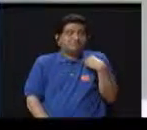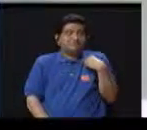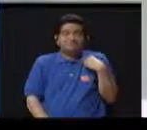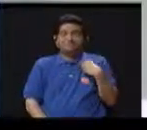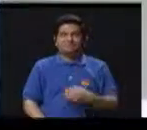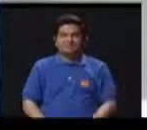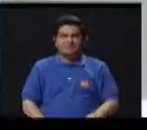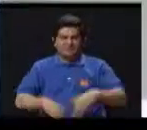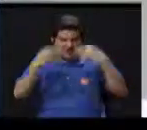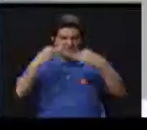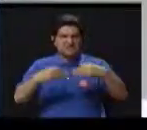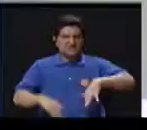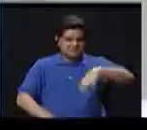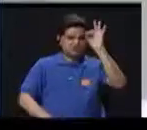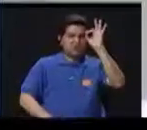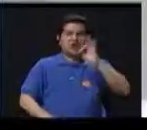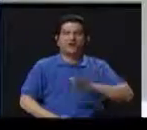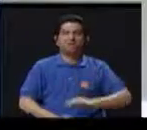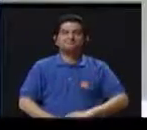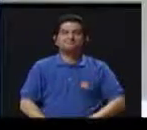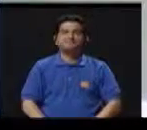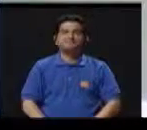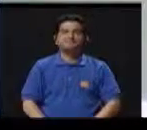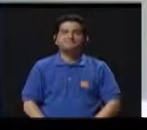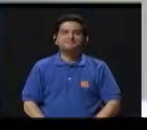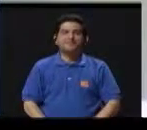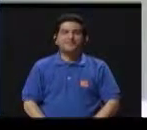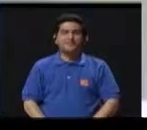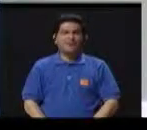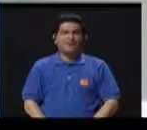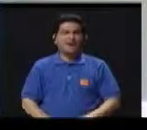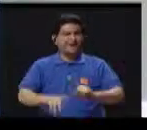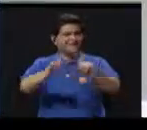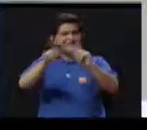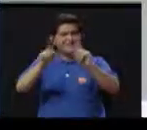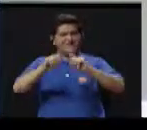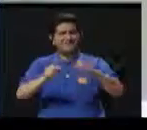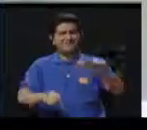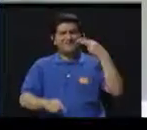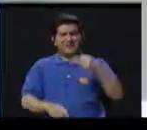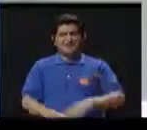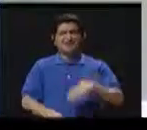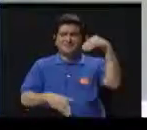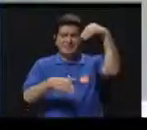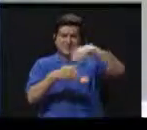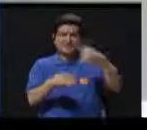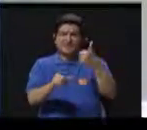ellos, y los decidimos elegir. En realidad había muchas historias